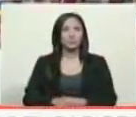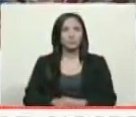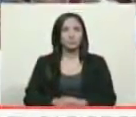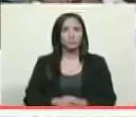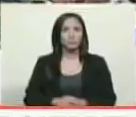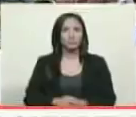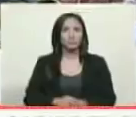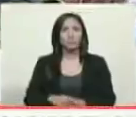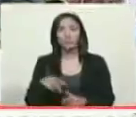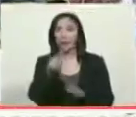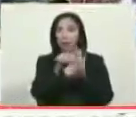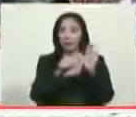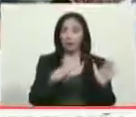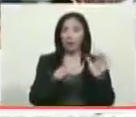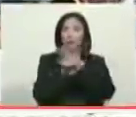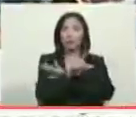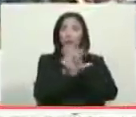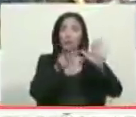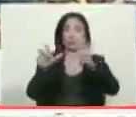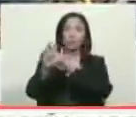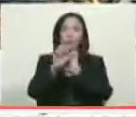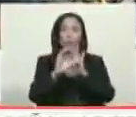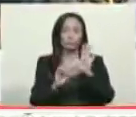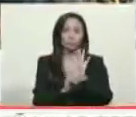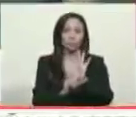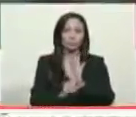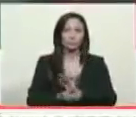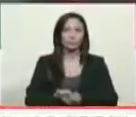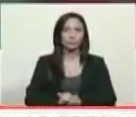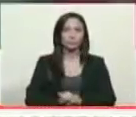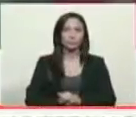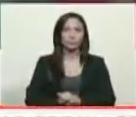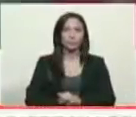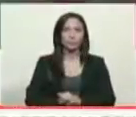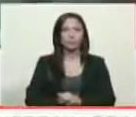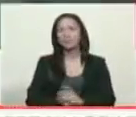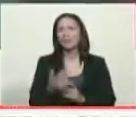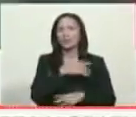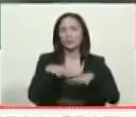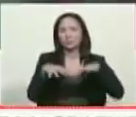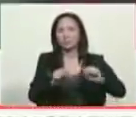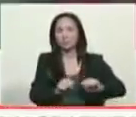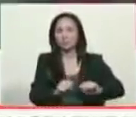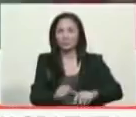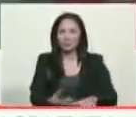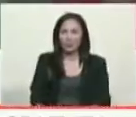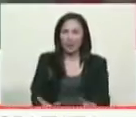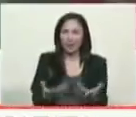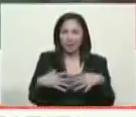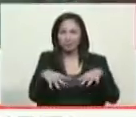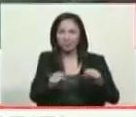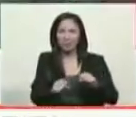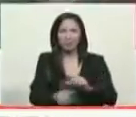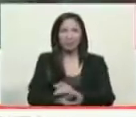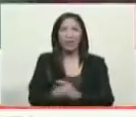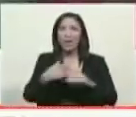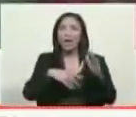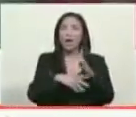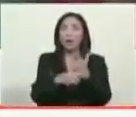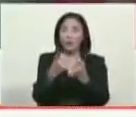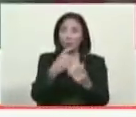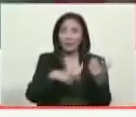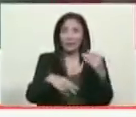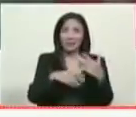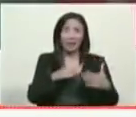Eso está en el artículo 138 de la Constitución. Eso es una usurpación y es una transgresión a la norma. Y nosotros no